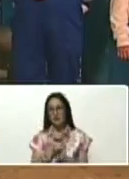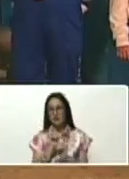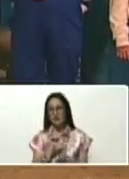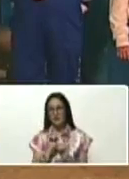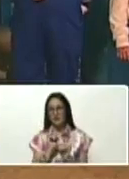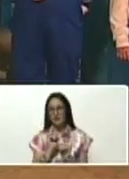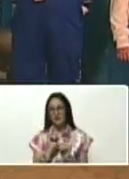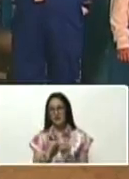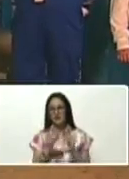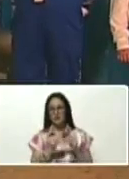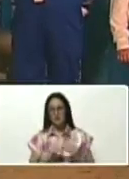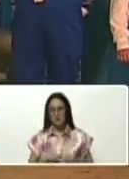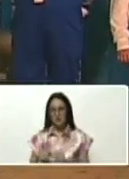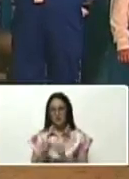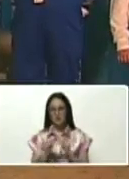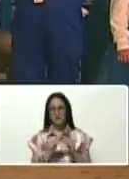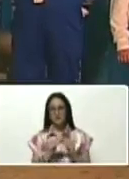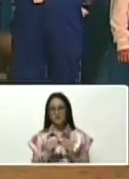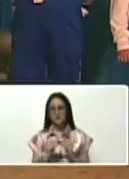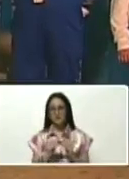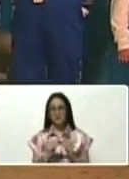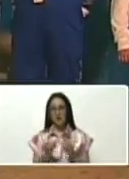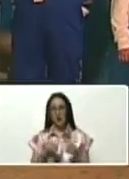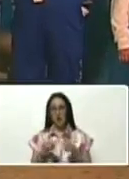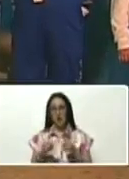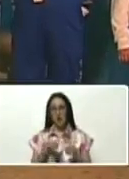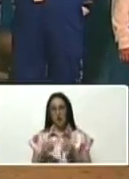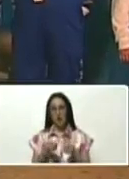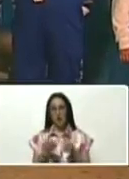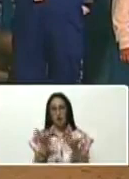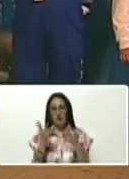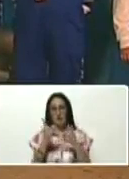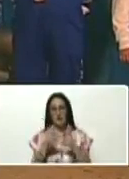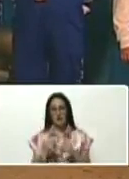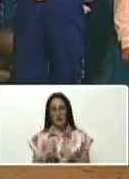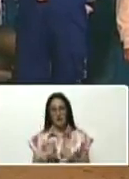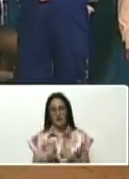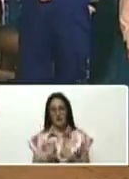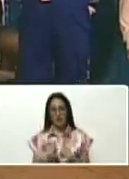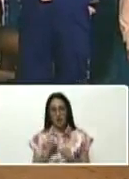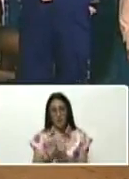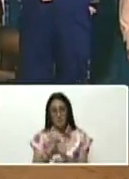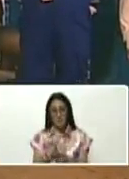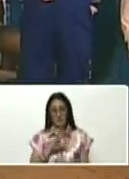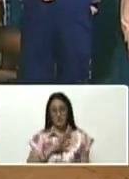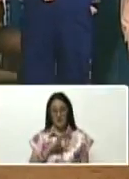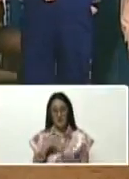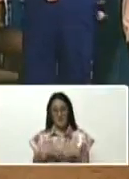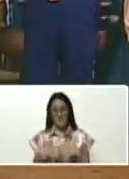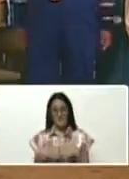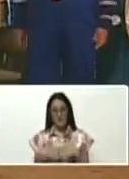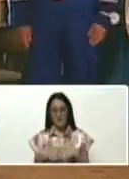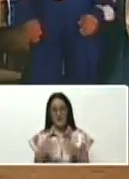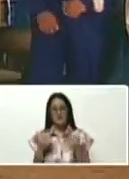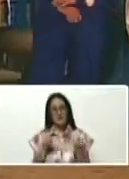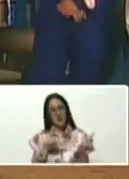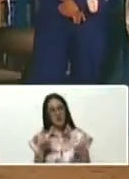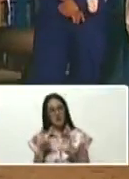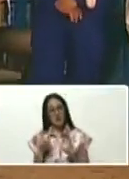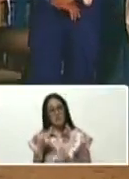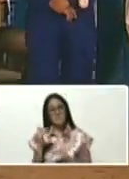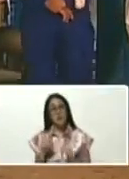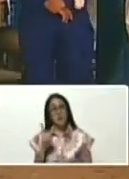de haber recuperado el control administrativo y operativo de la planta, hemos logrado en menos